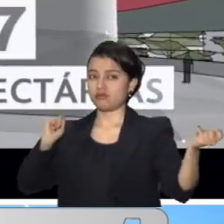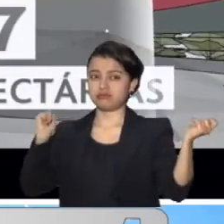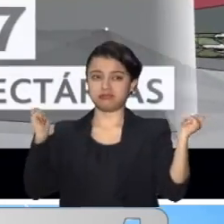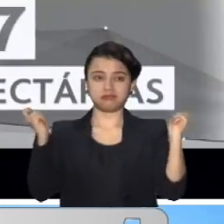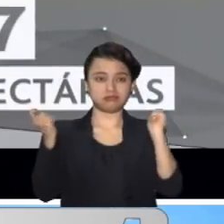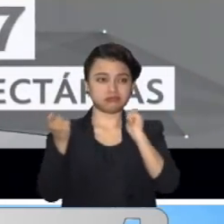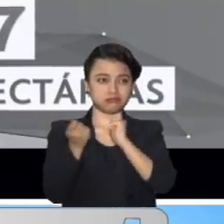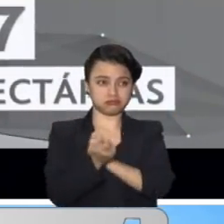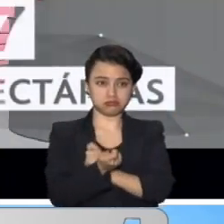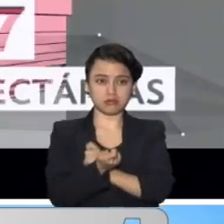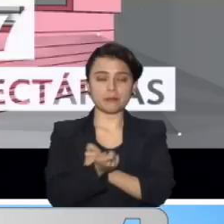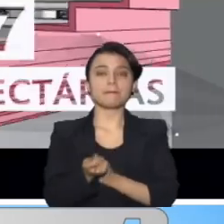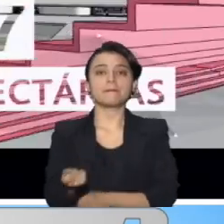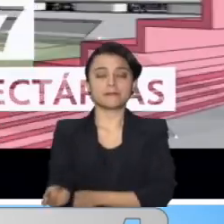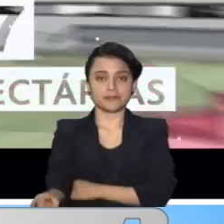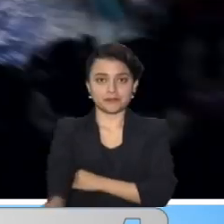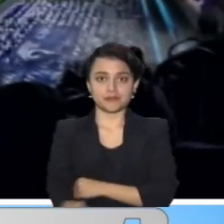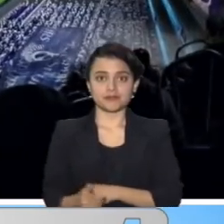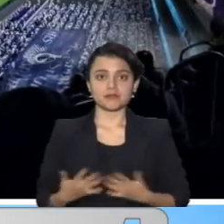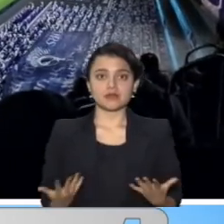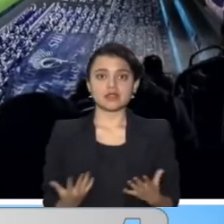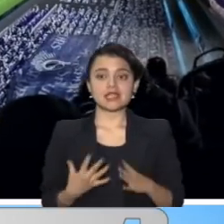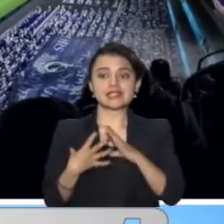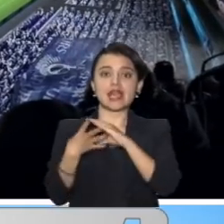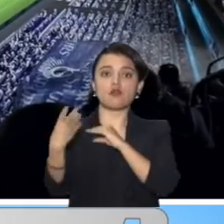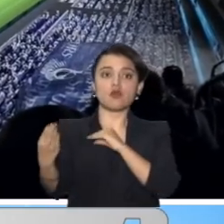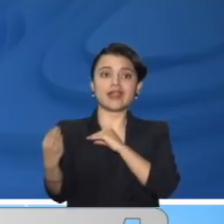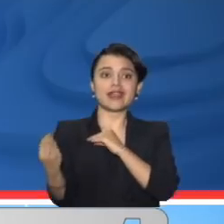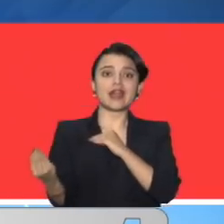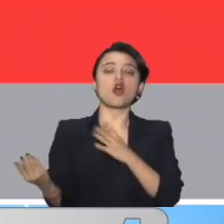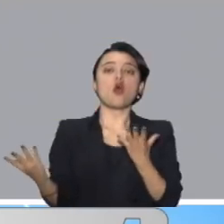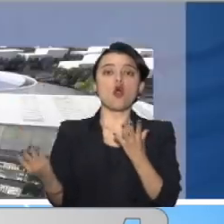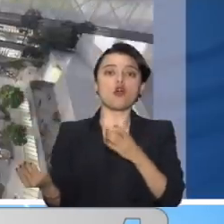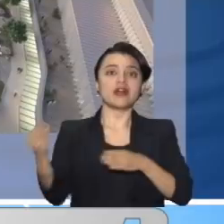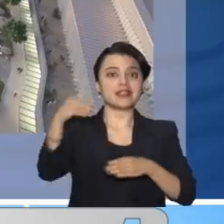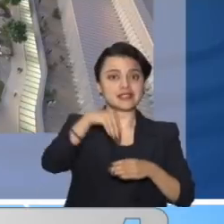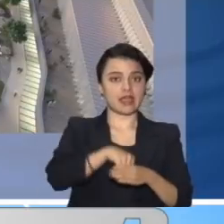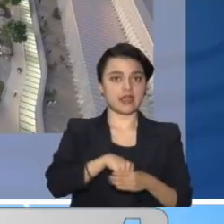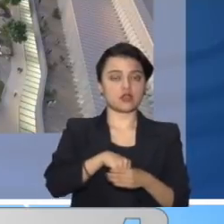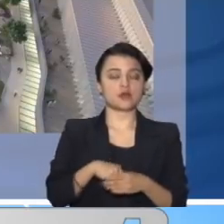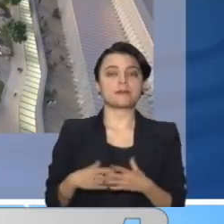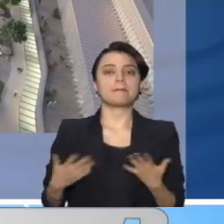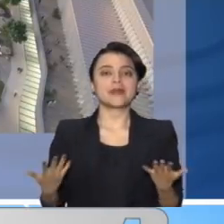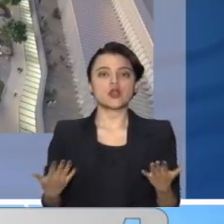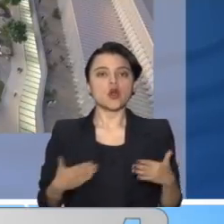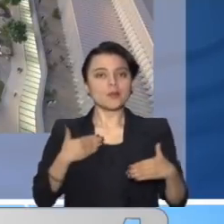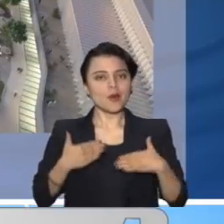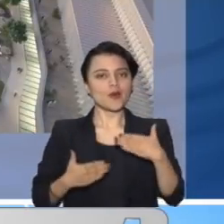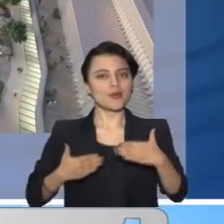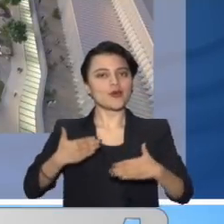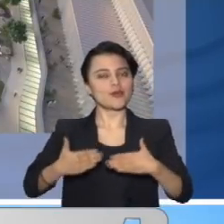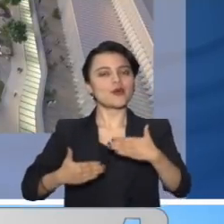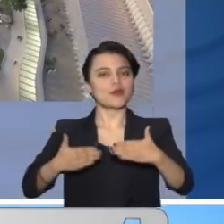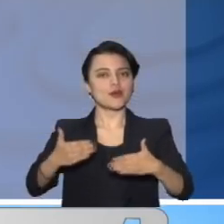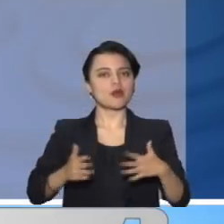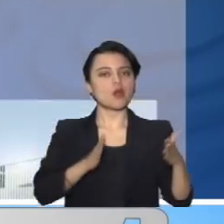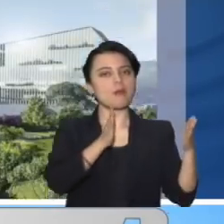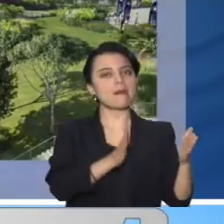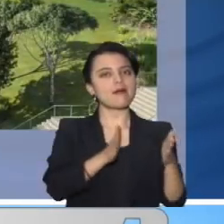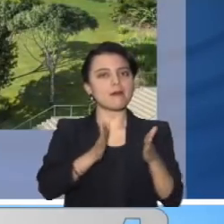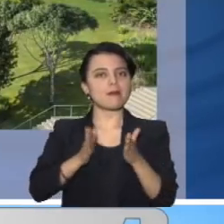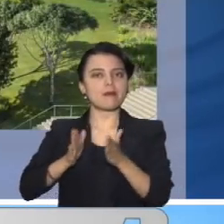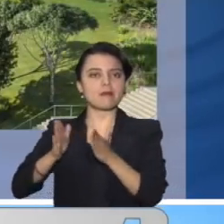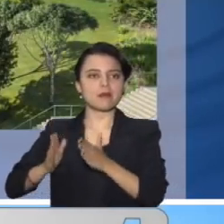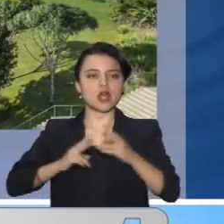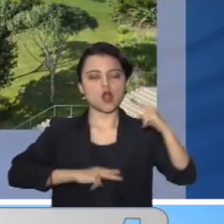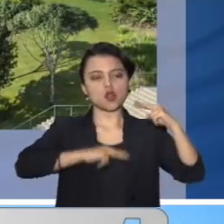estadio va a ser completa, en etapas porque no va a parar el fútbol, pero durante ese tiempo vamos a ir construyendo paulatinamente un nuevo